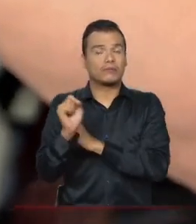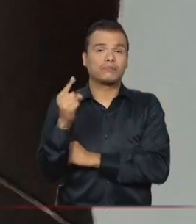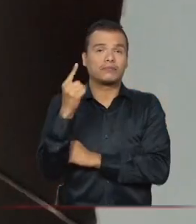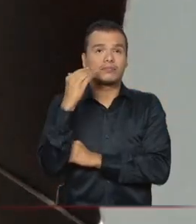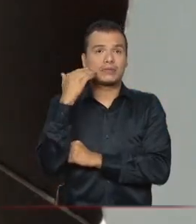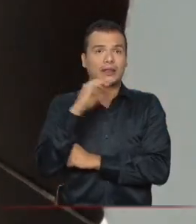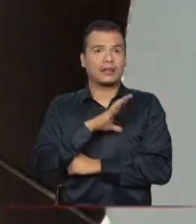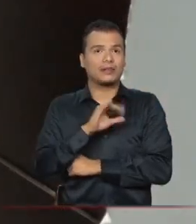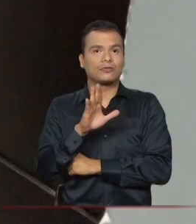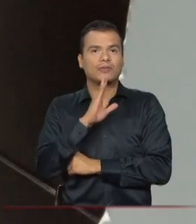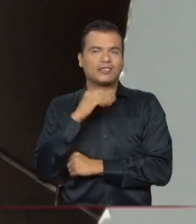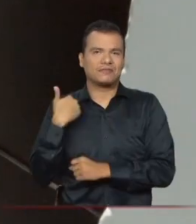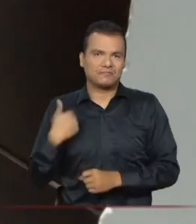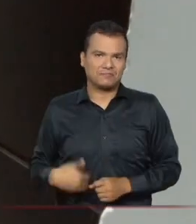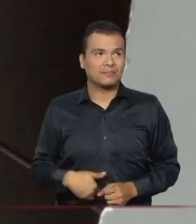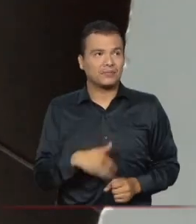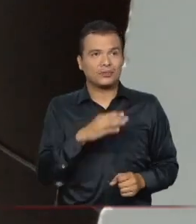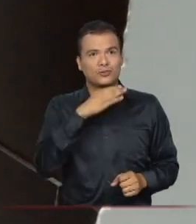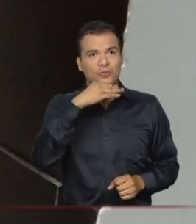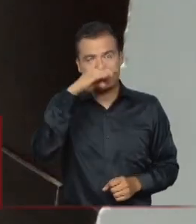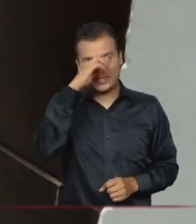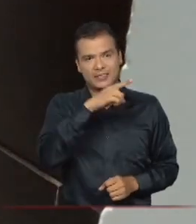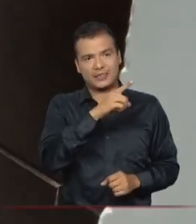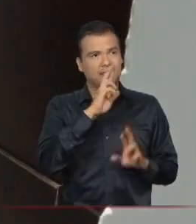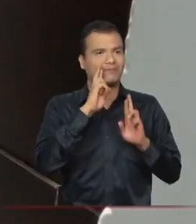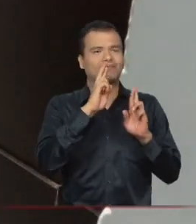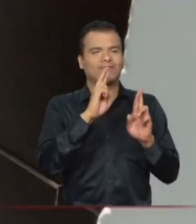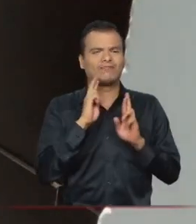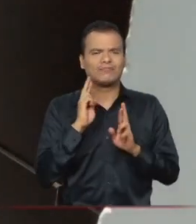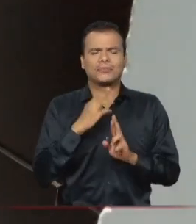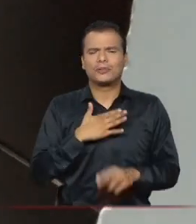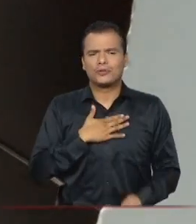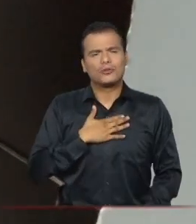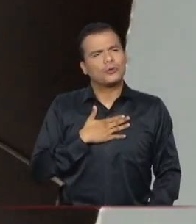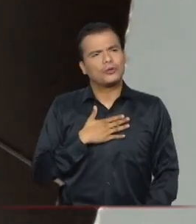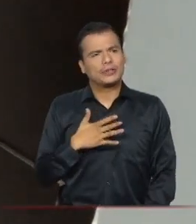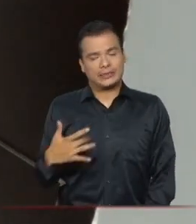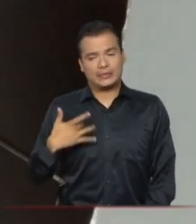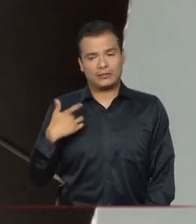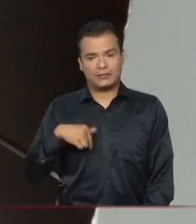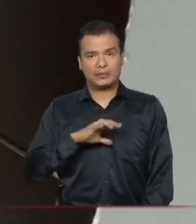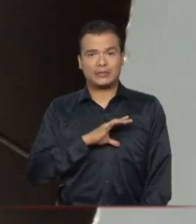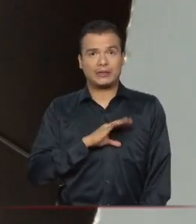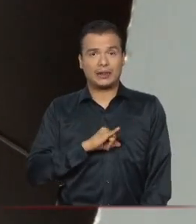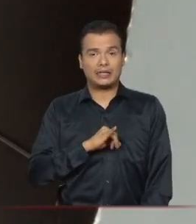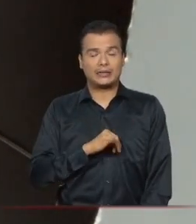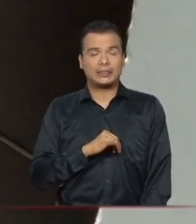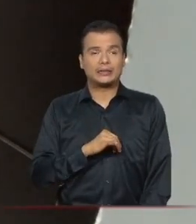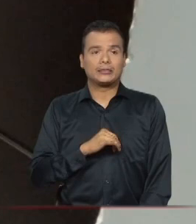Me enorgullece demasiado porque yo creo yo he hecho balance aquí en Santiago de Cali